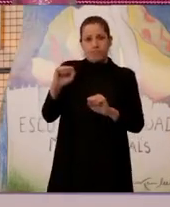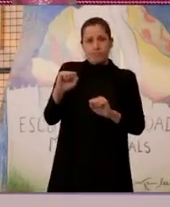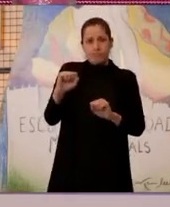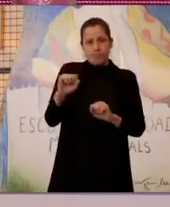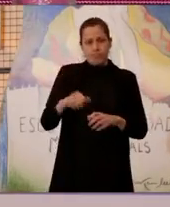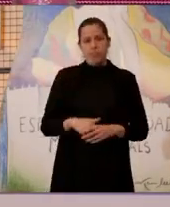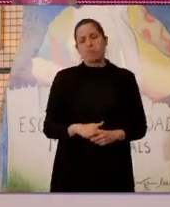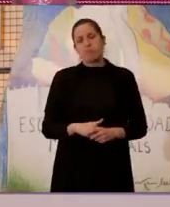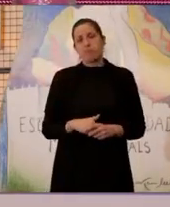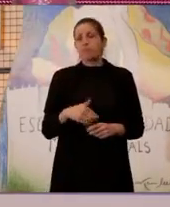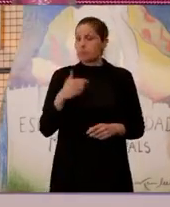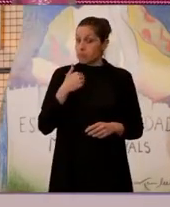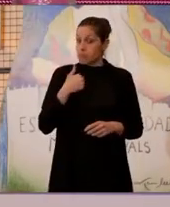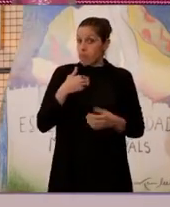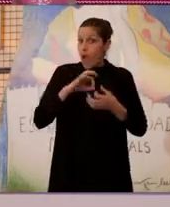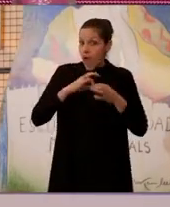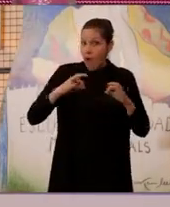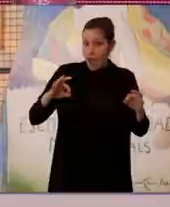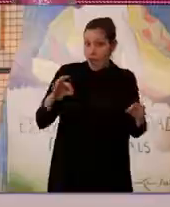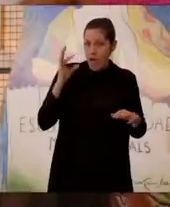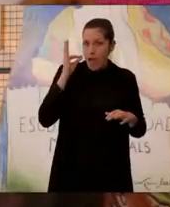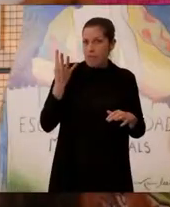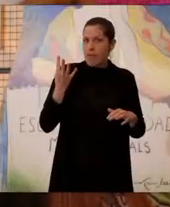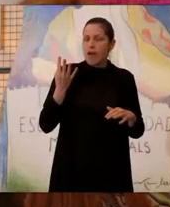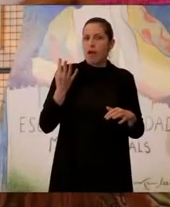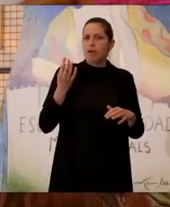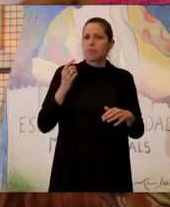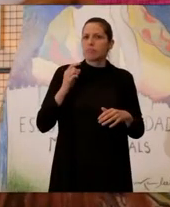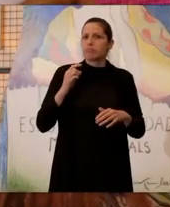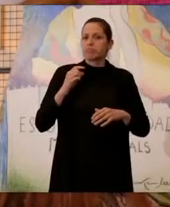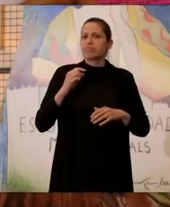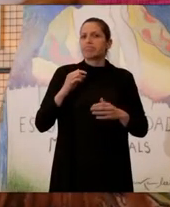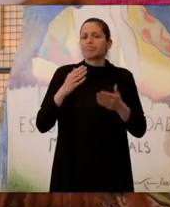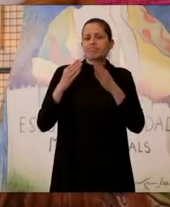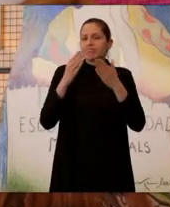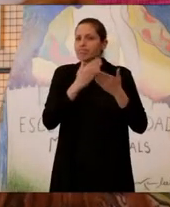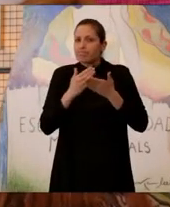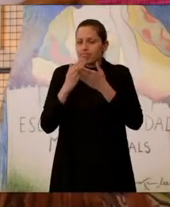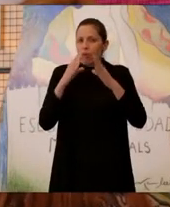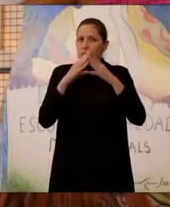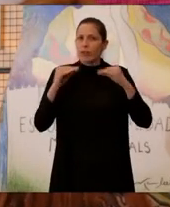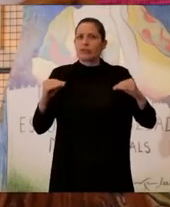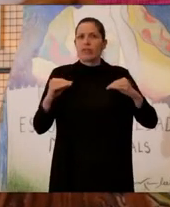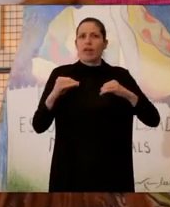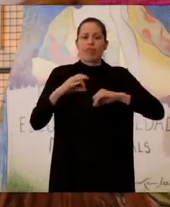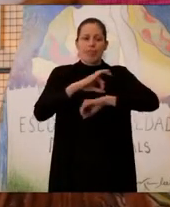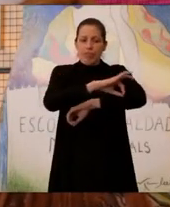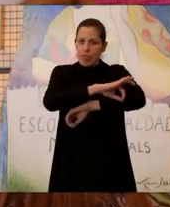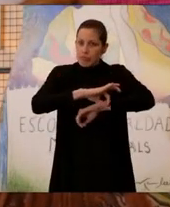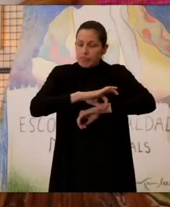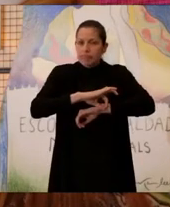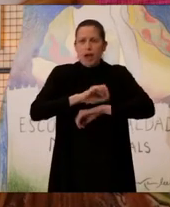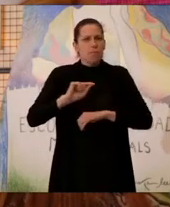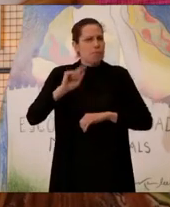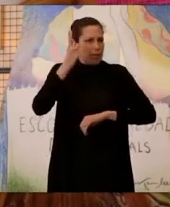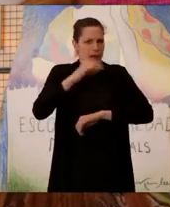que era ingeniera una de las primeras ingenieras en Barcelona tenía cuatro hijos y Ella